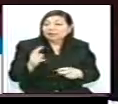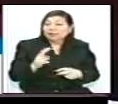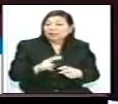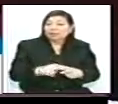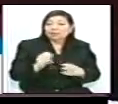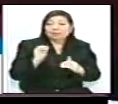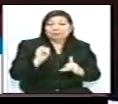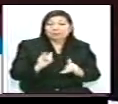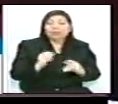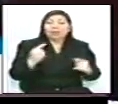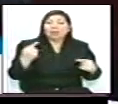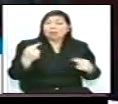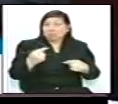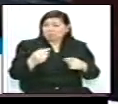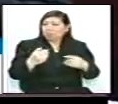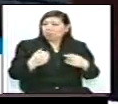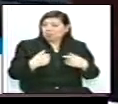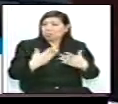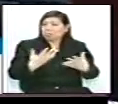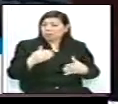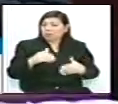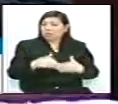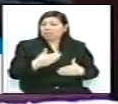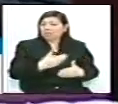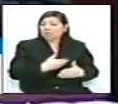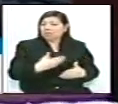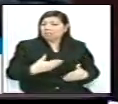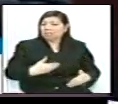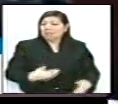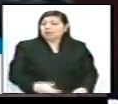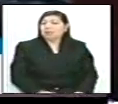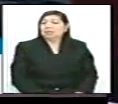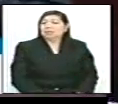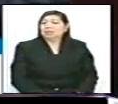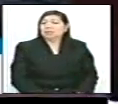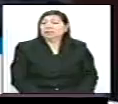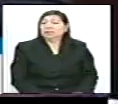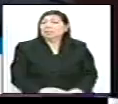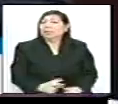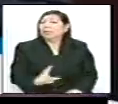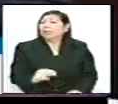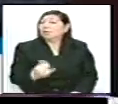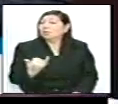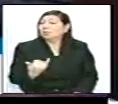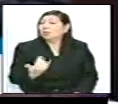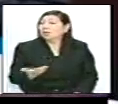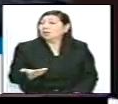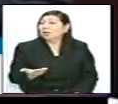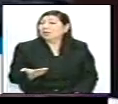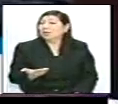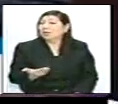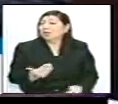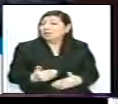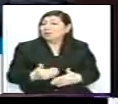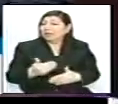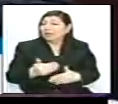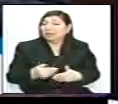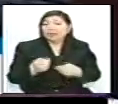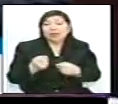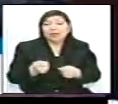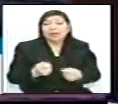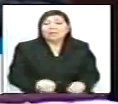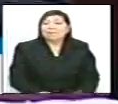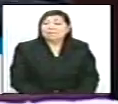nuestra posición en contra, yo también quiero ser candidata a la presidencia, señora presidenta, pero no por ello voy a adelantar, voy a